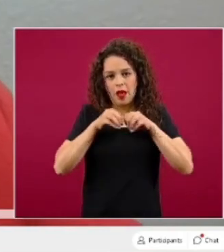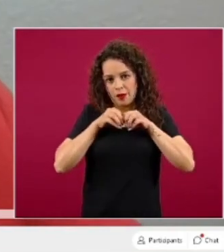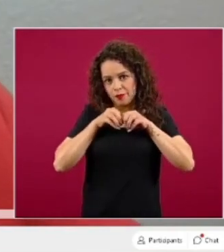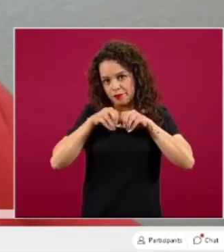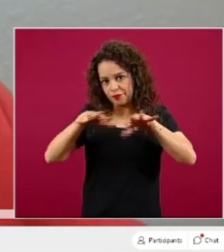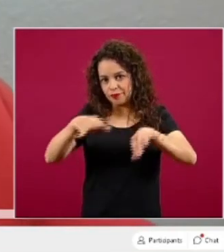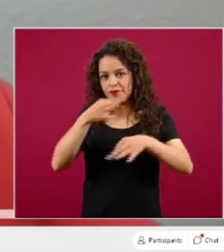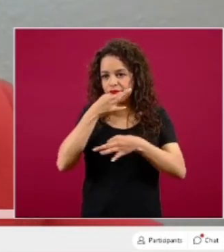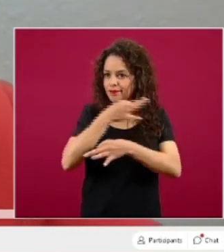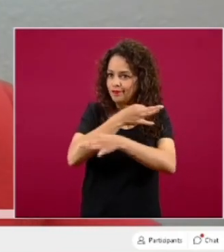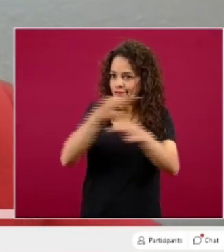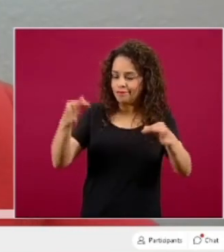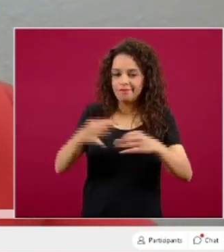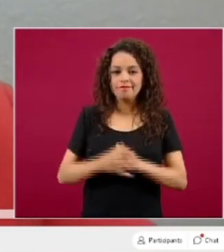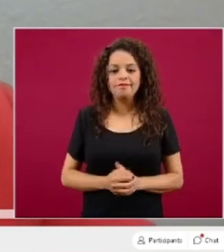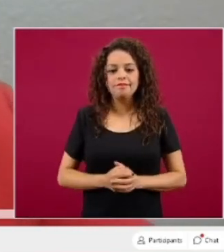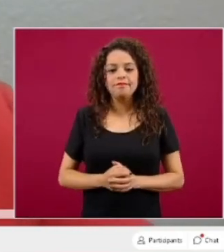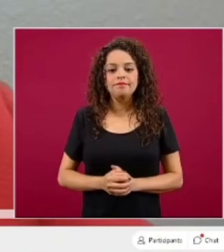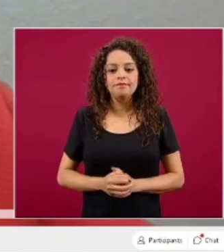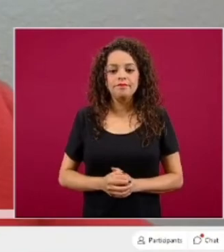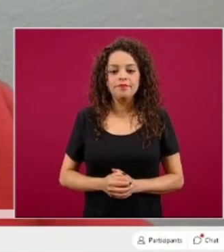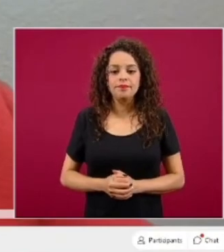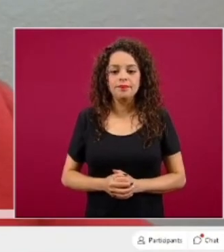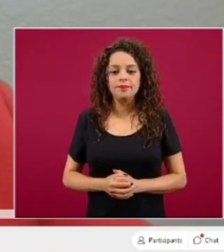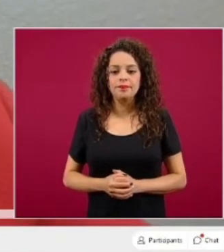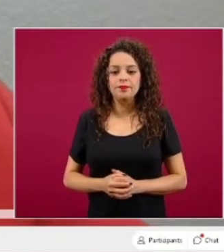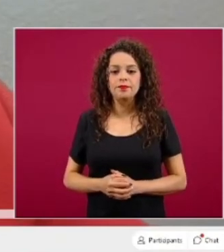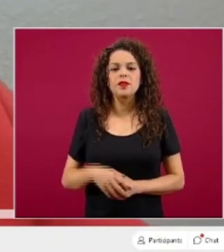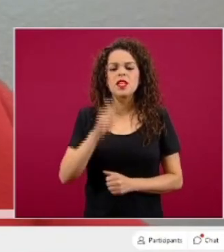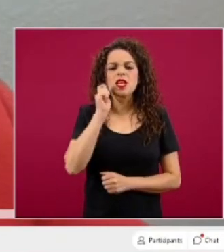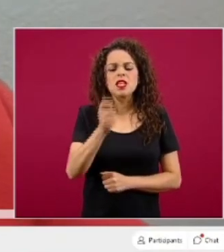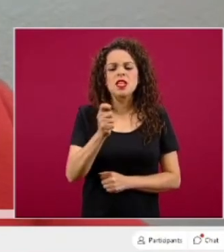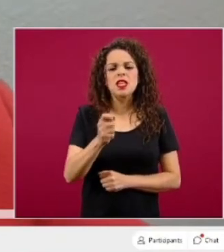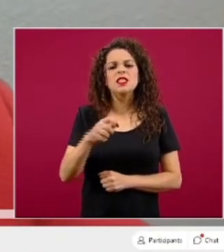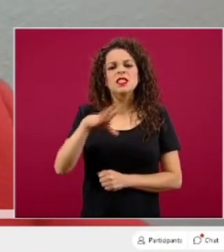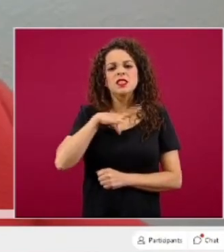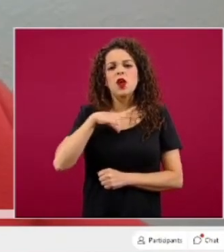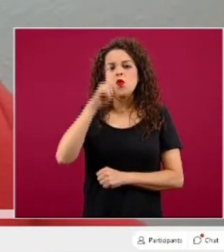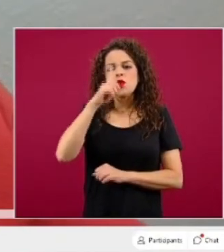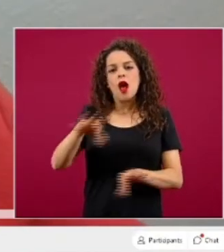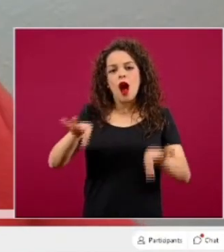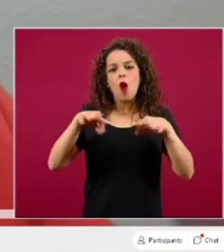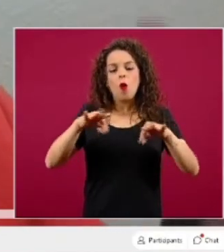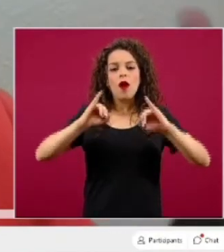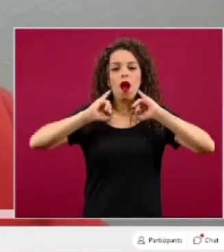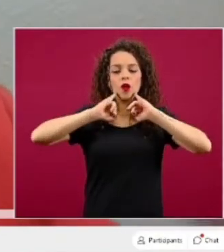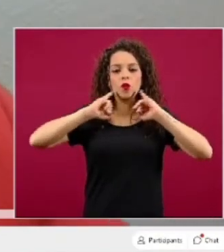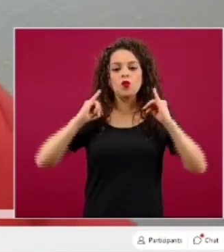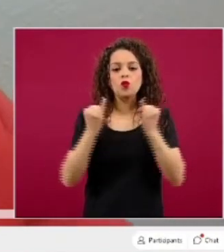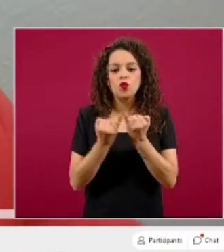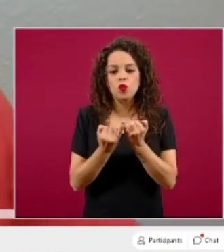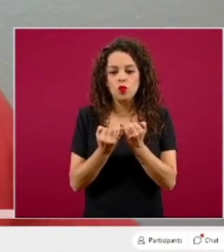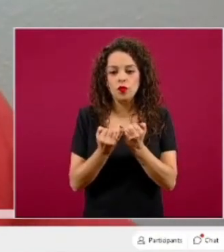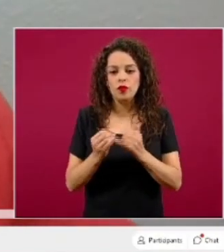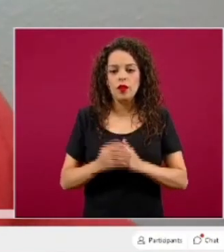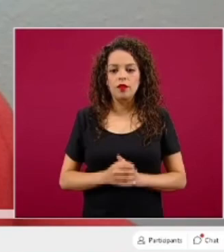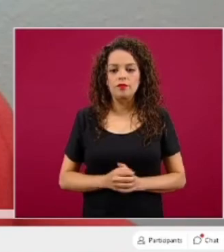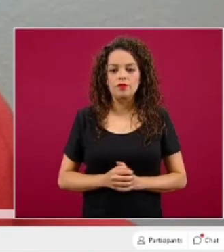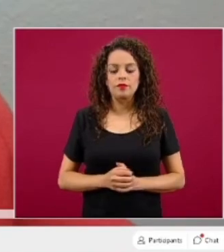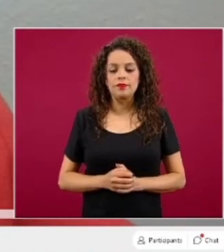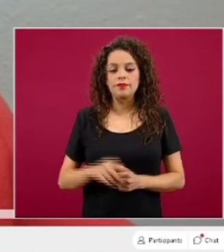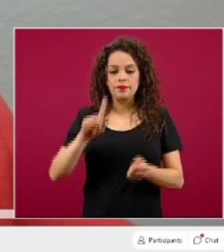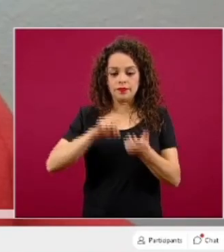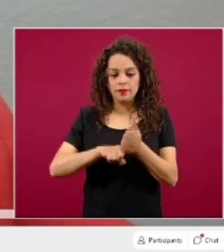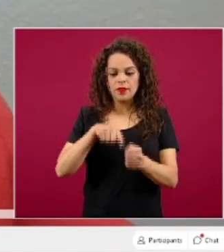siguiente, nosotros tenemos una hoja de ruta que se deriva del Plan Nacional